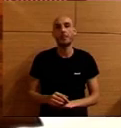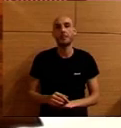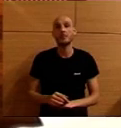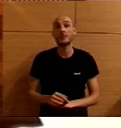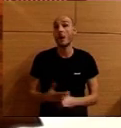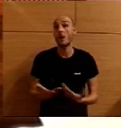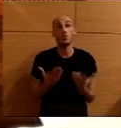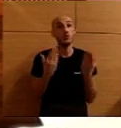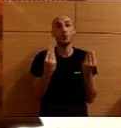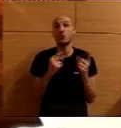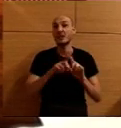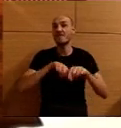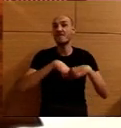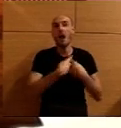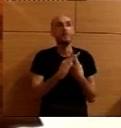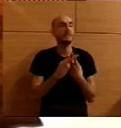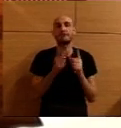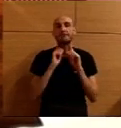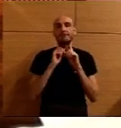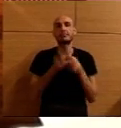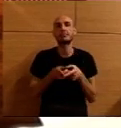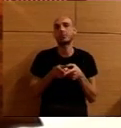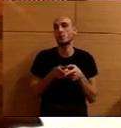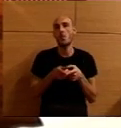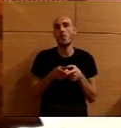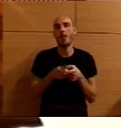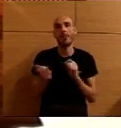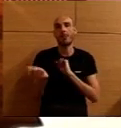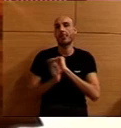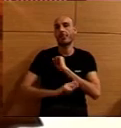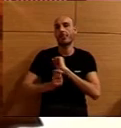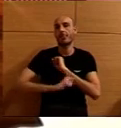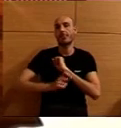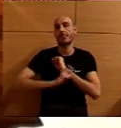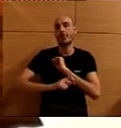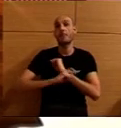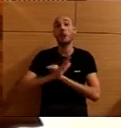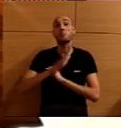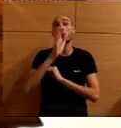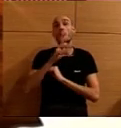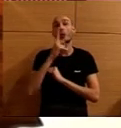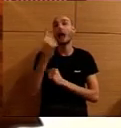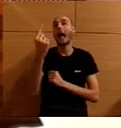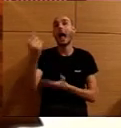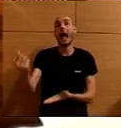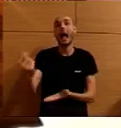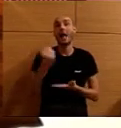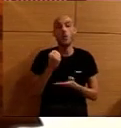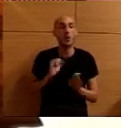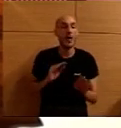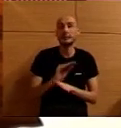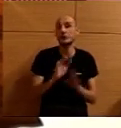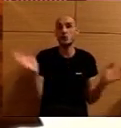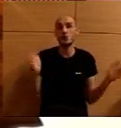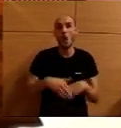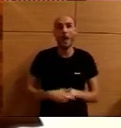muchas familias tienen que llegar porque no reciben esas tan abultadas ayudas.